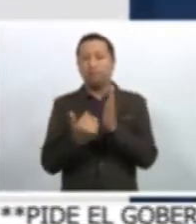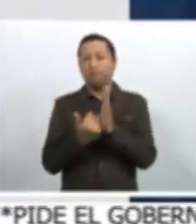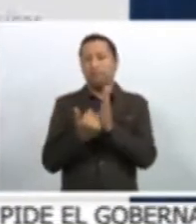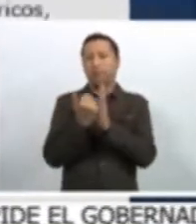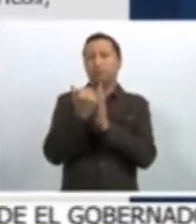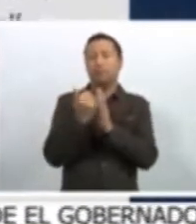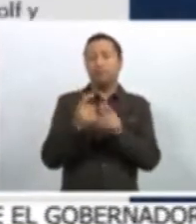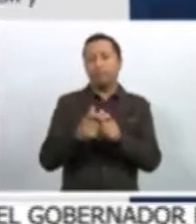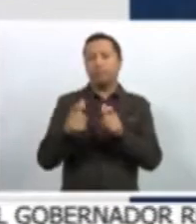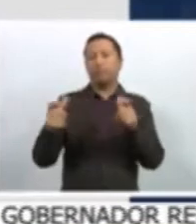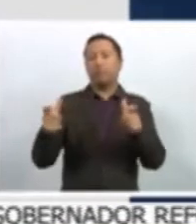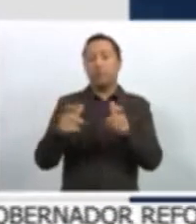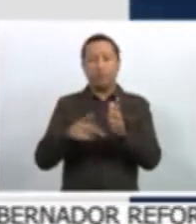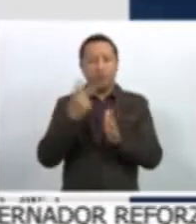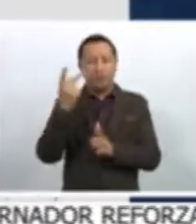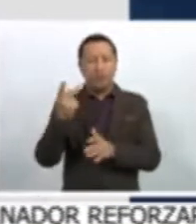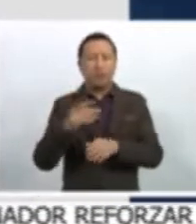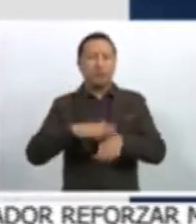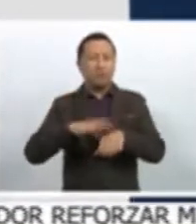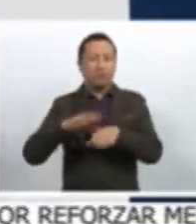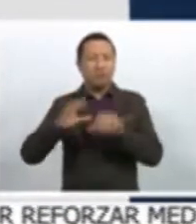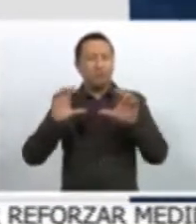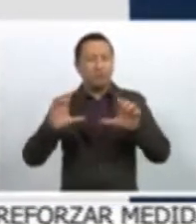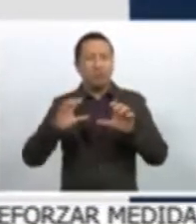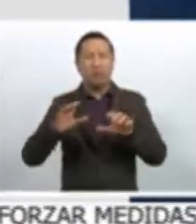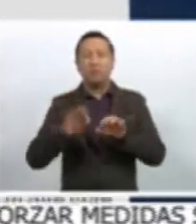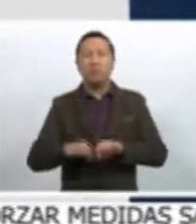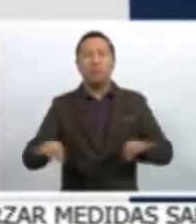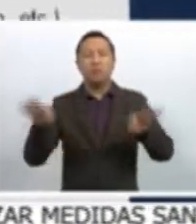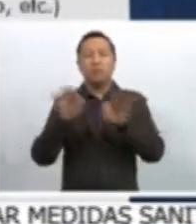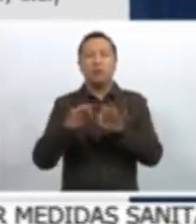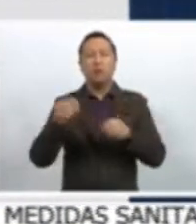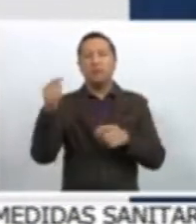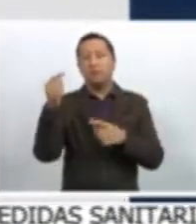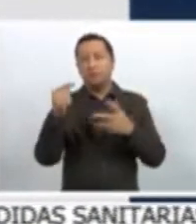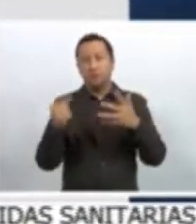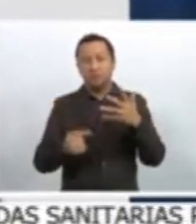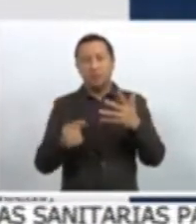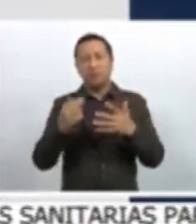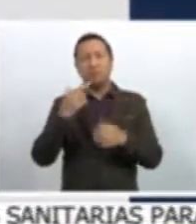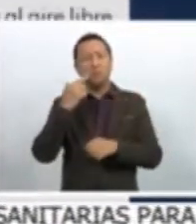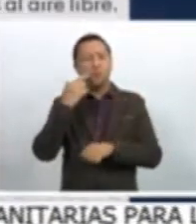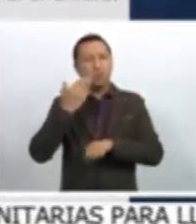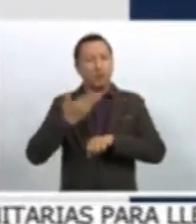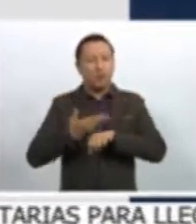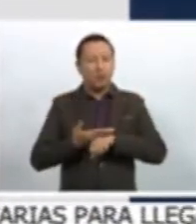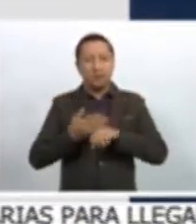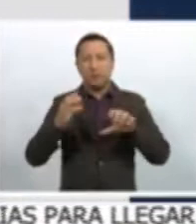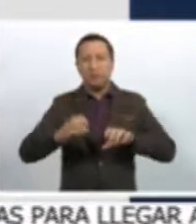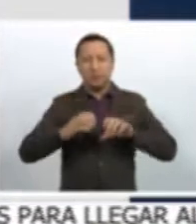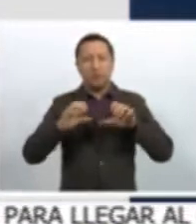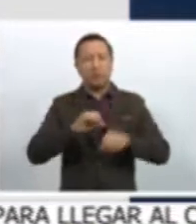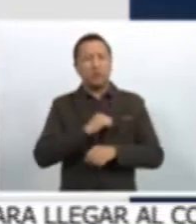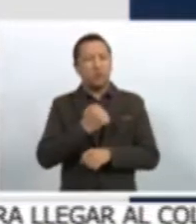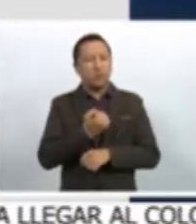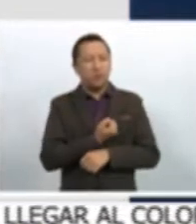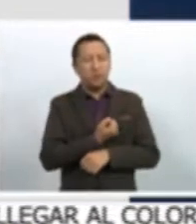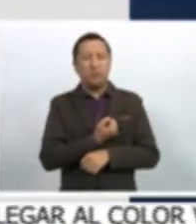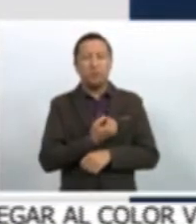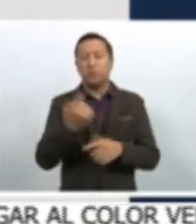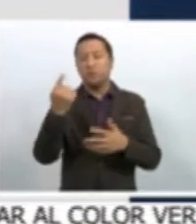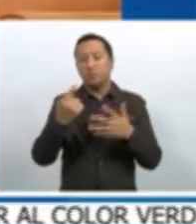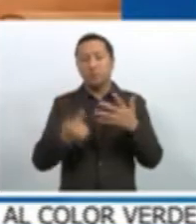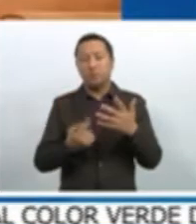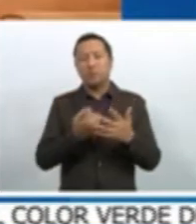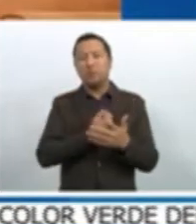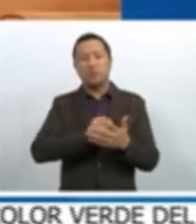de fortalecer las medidas preventivas y los hábitos de higiene para esta nueva normalidad, a fin de prevenir contagios por COVID-19 y poder avanzar más